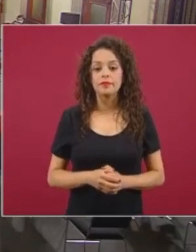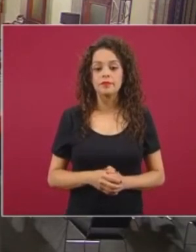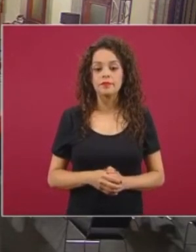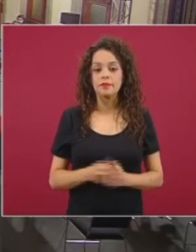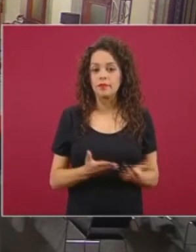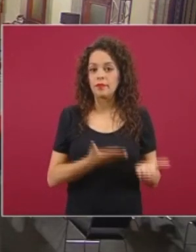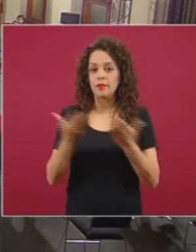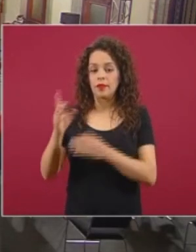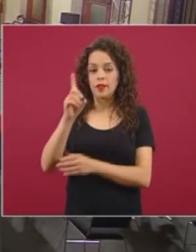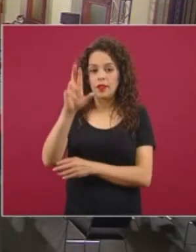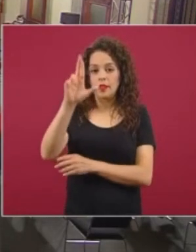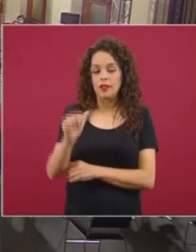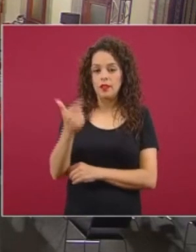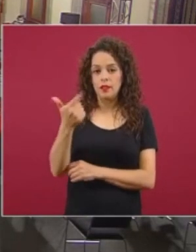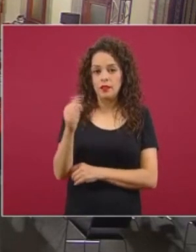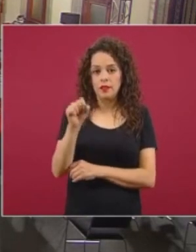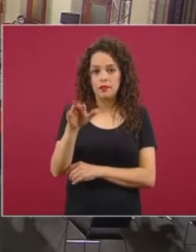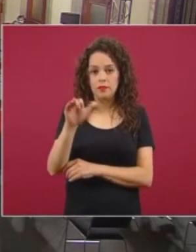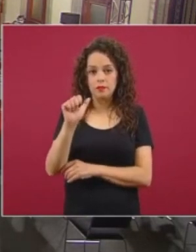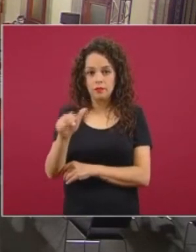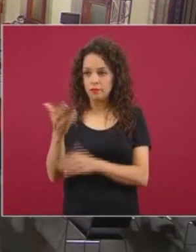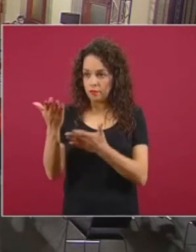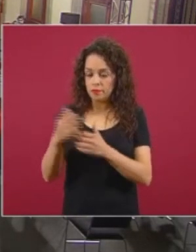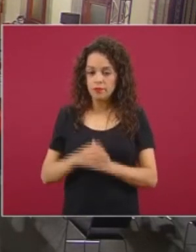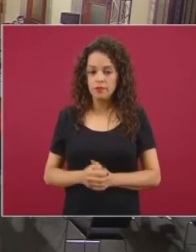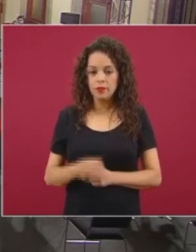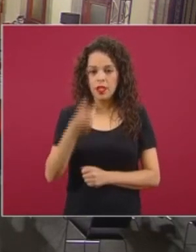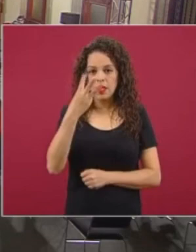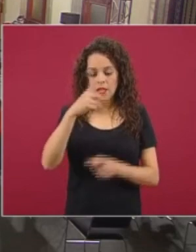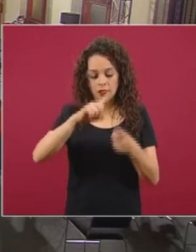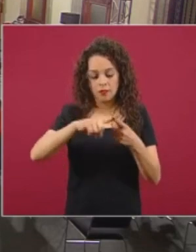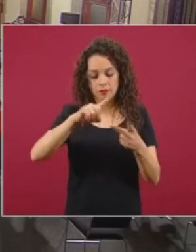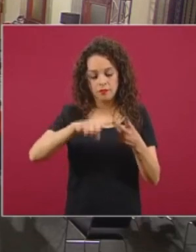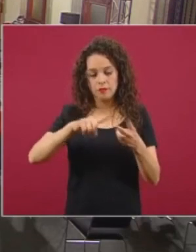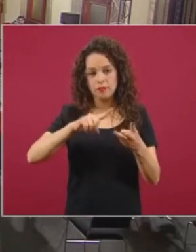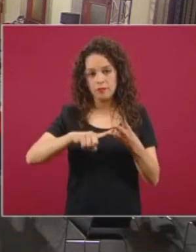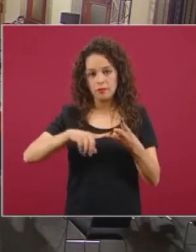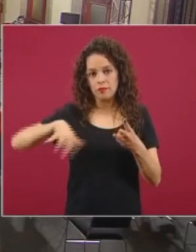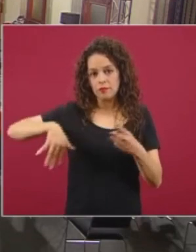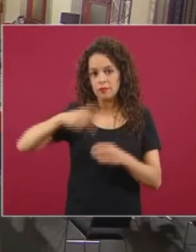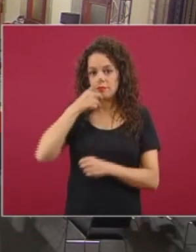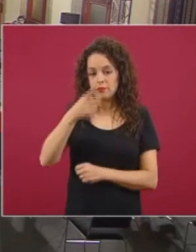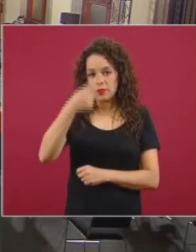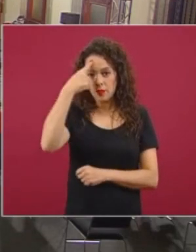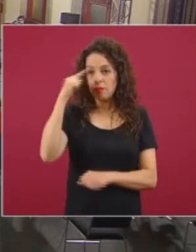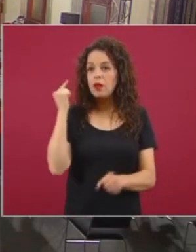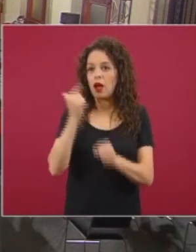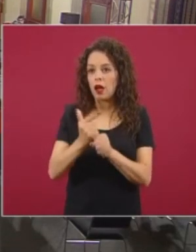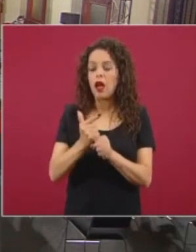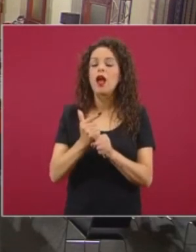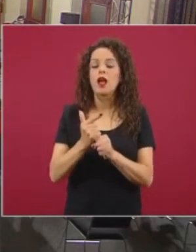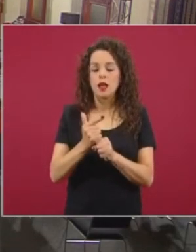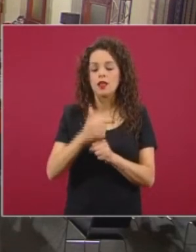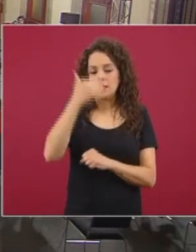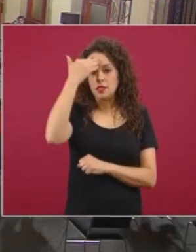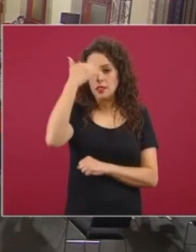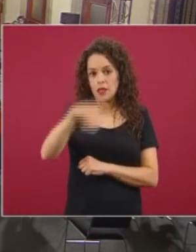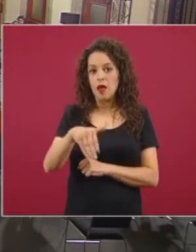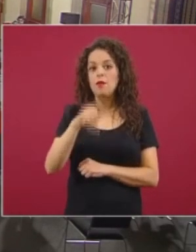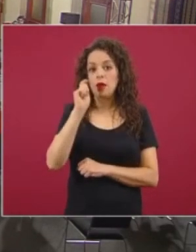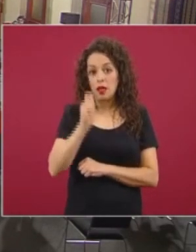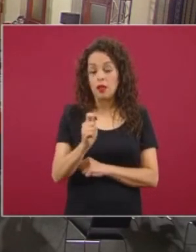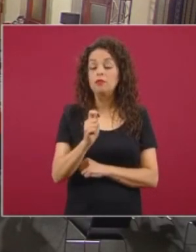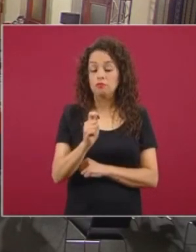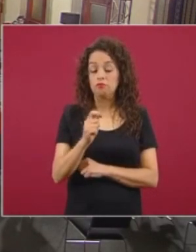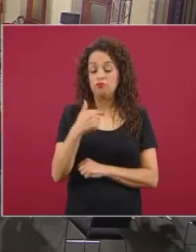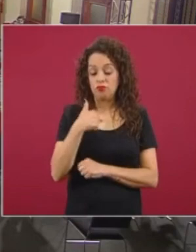Gassmann. La pregunta de Liliana Noble, pues, saludable, es ¿cuáles son estas 3 condiciones que fueron mencionadas para identificar por parte de una mujer que